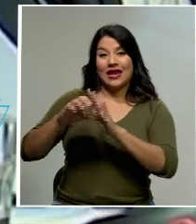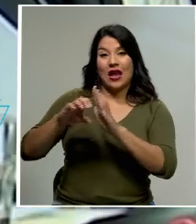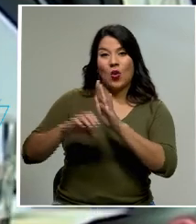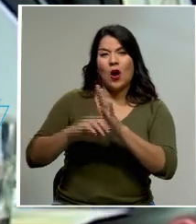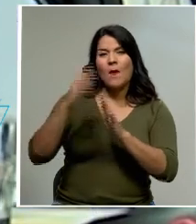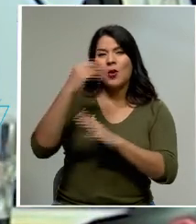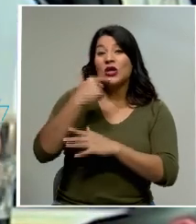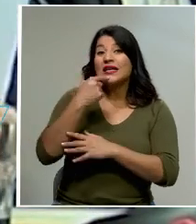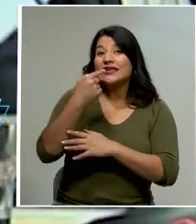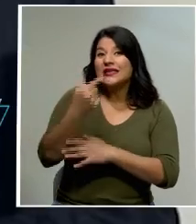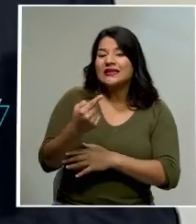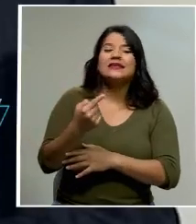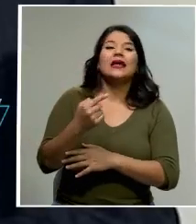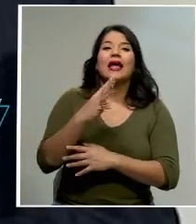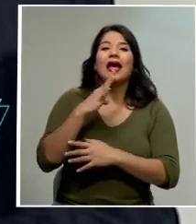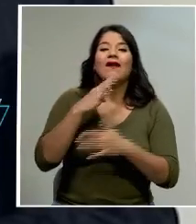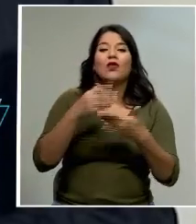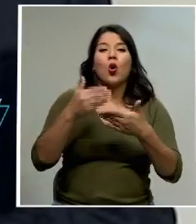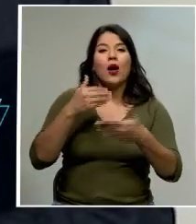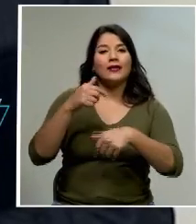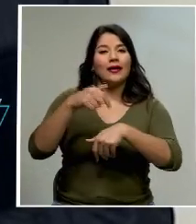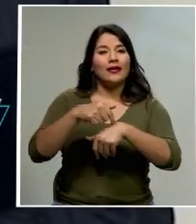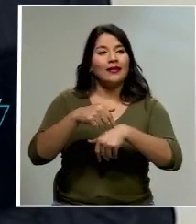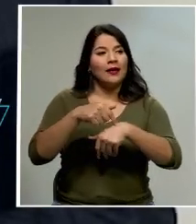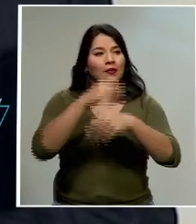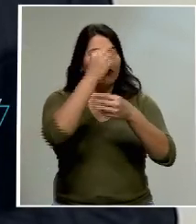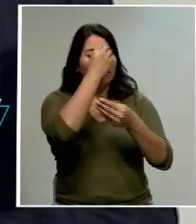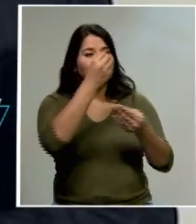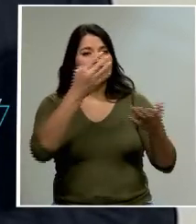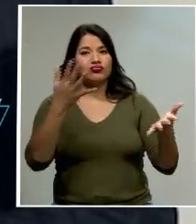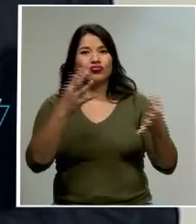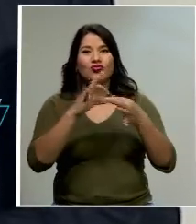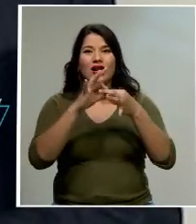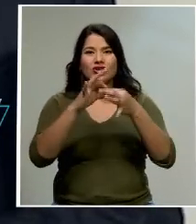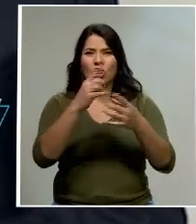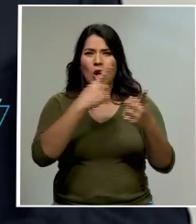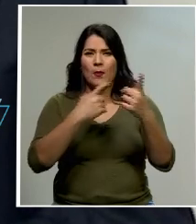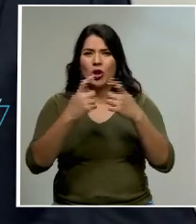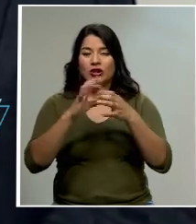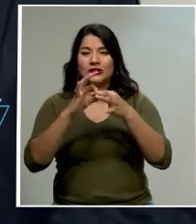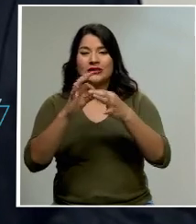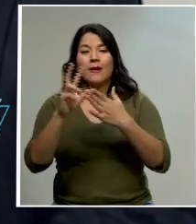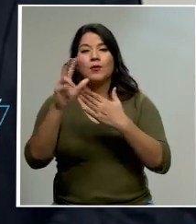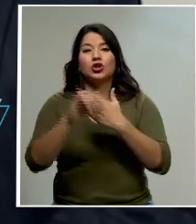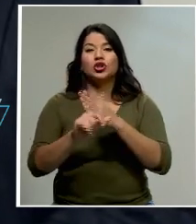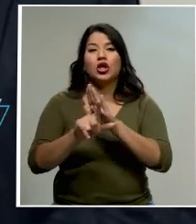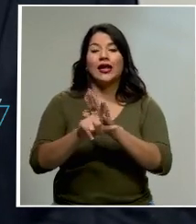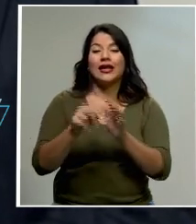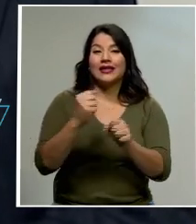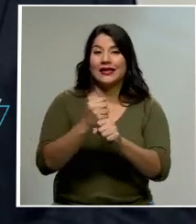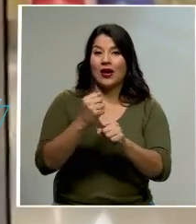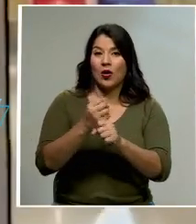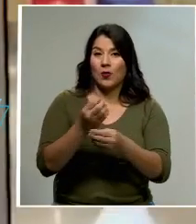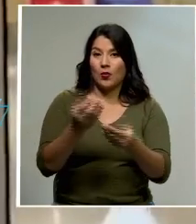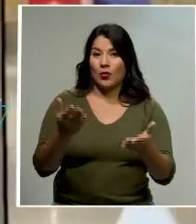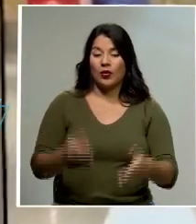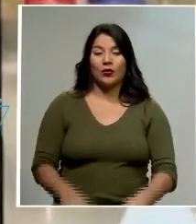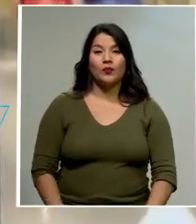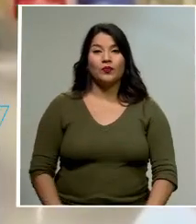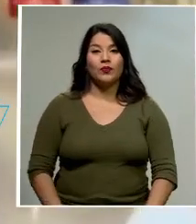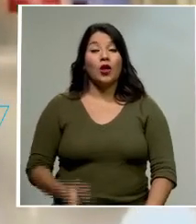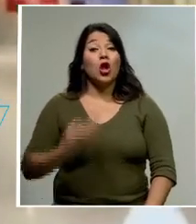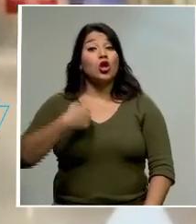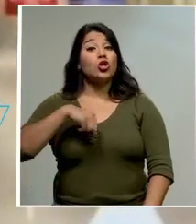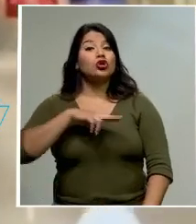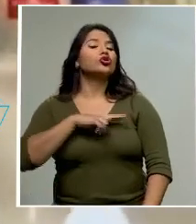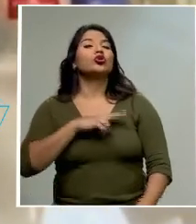en medios de comunicación sobre la resolución de la Sala Cuarta ante las consultas facultativas sobre el proyecto de ley de empleo público. Nosotros